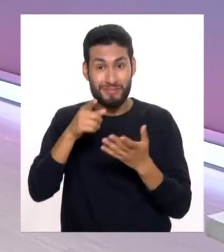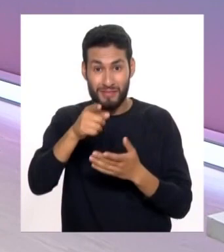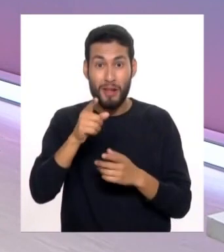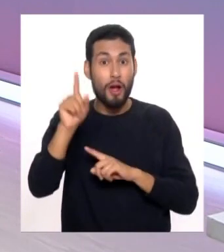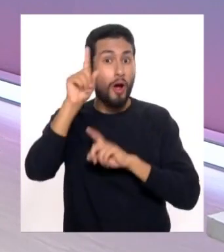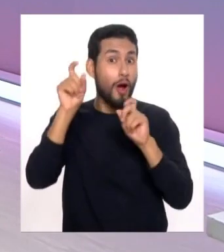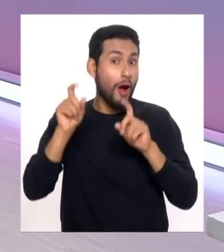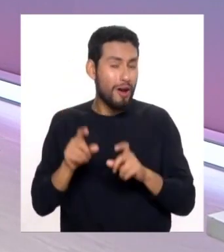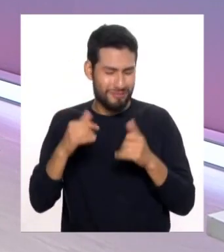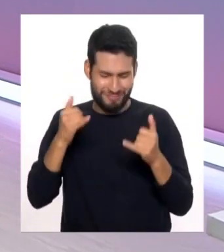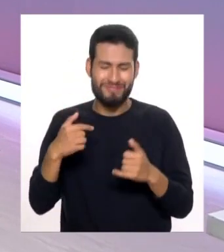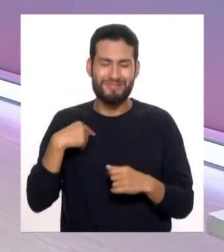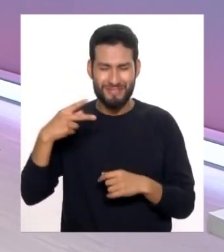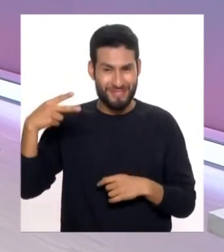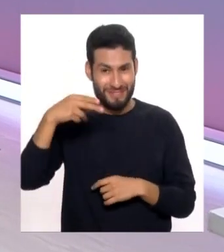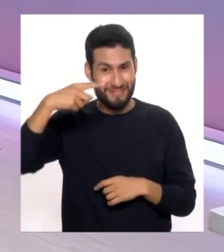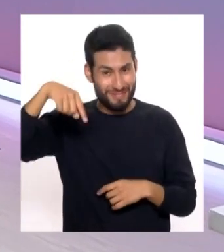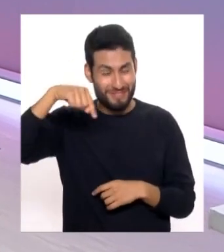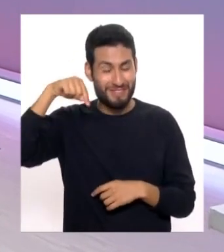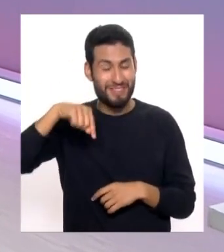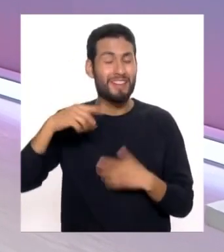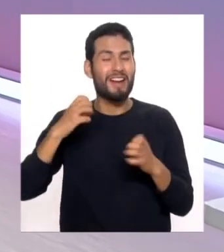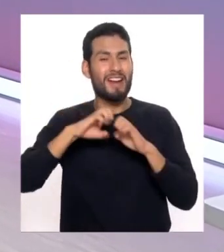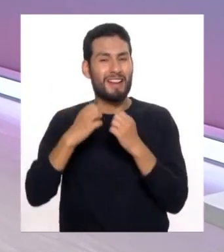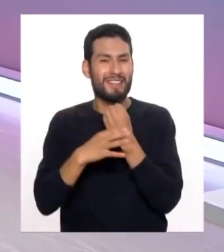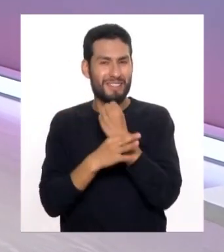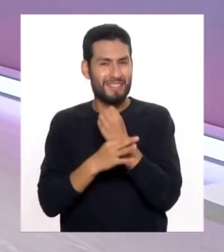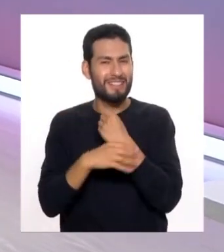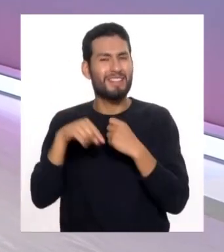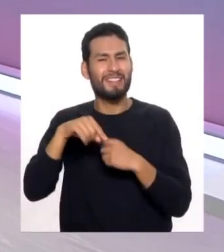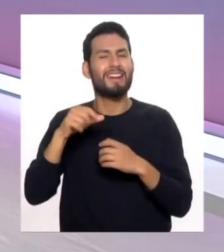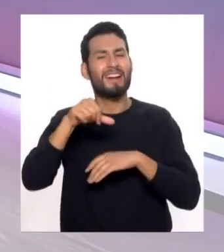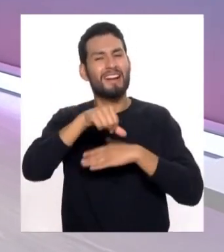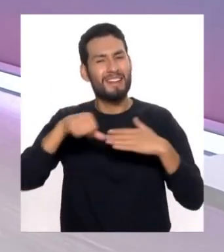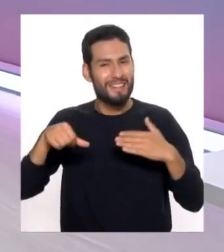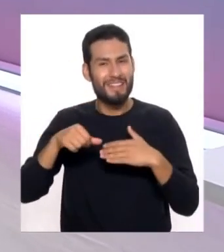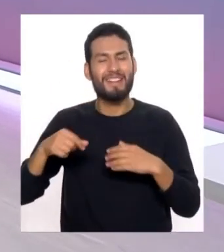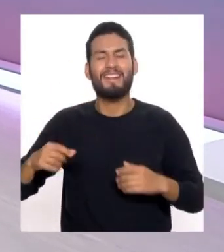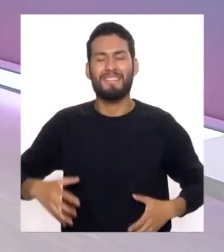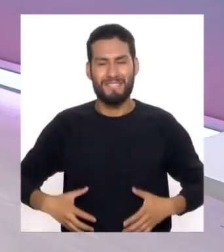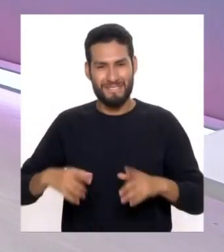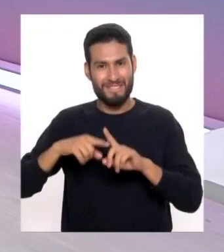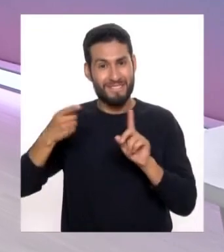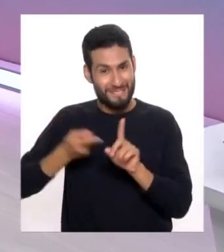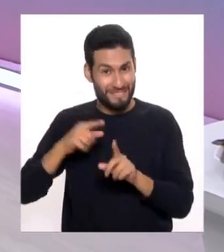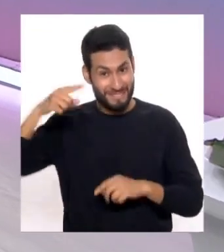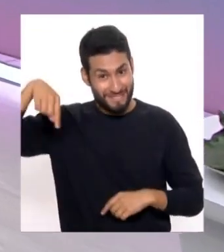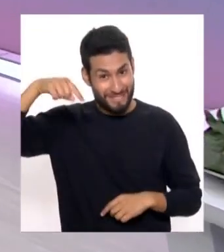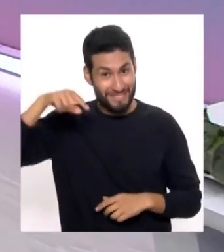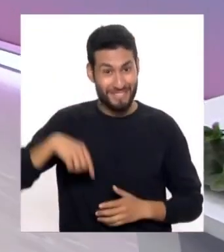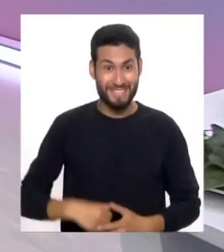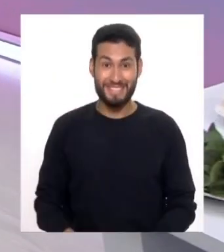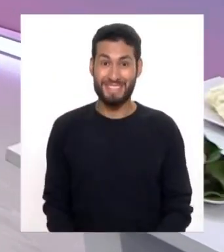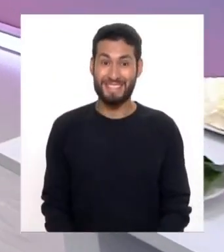preguntas porque volvemos después del corte aquí con más en Cuerpo Médico hablando de la cirugía fetal. Ya volvemos.